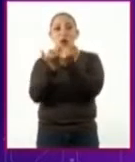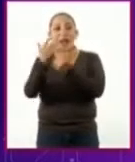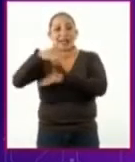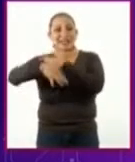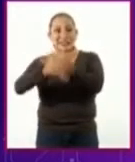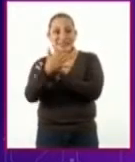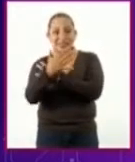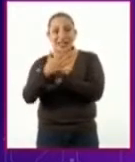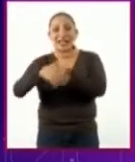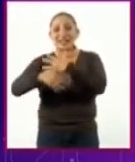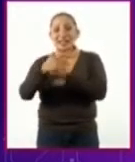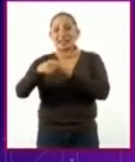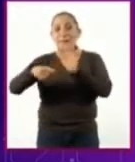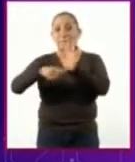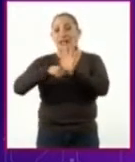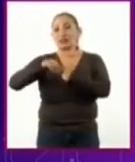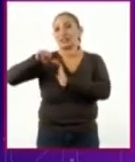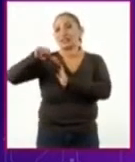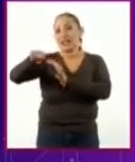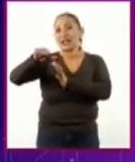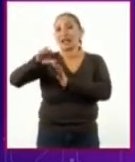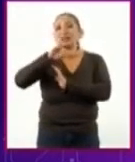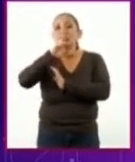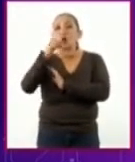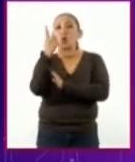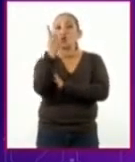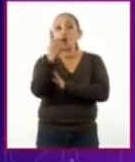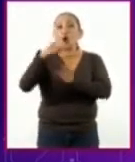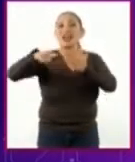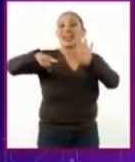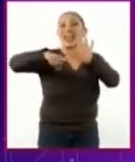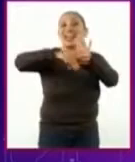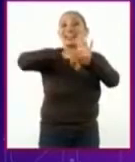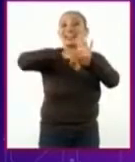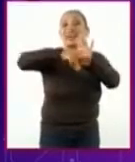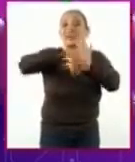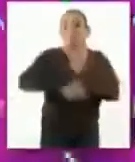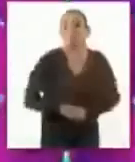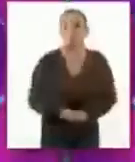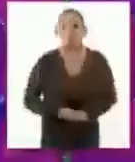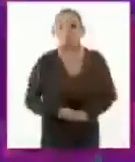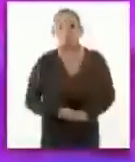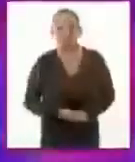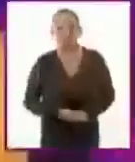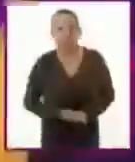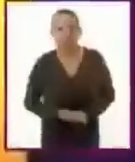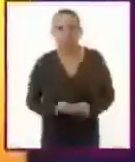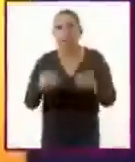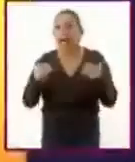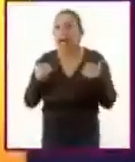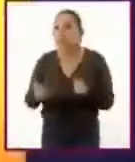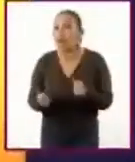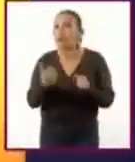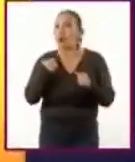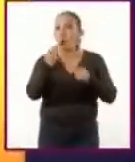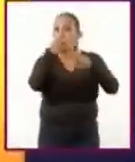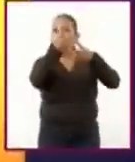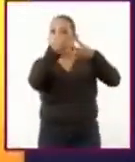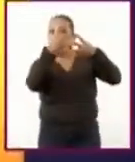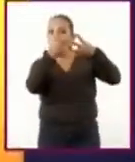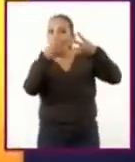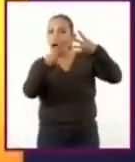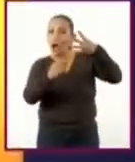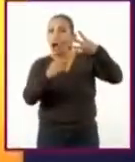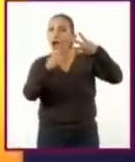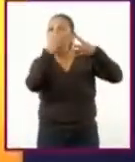15. 15 menos 16 igual a 1 negativo. Comprendo que la jerarquía de operaciones también